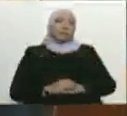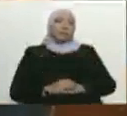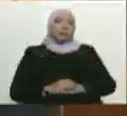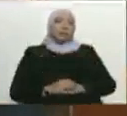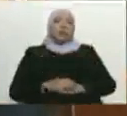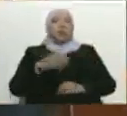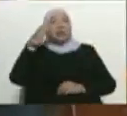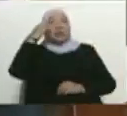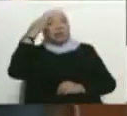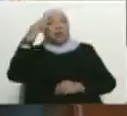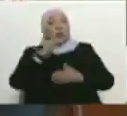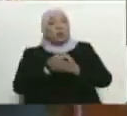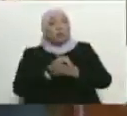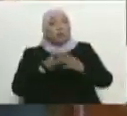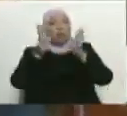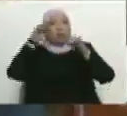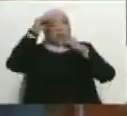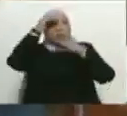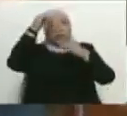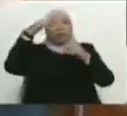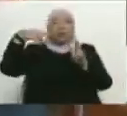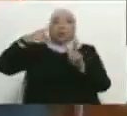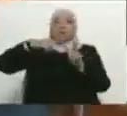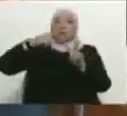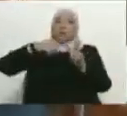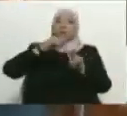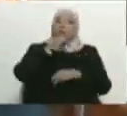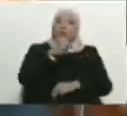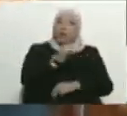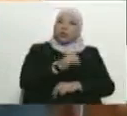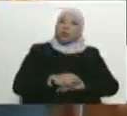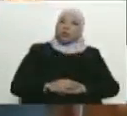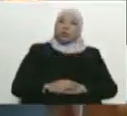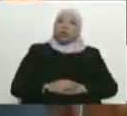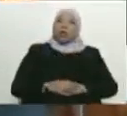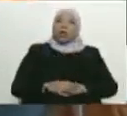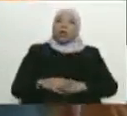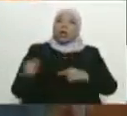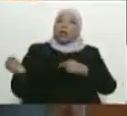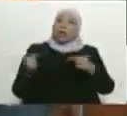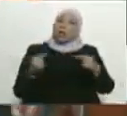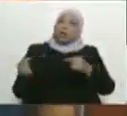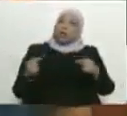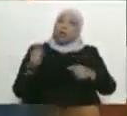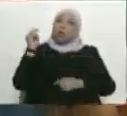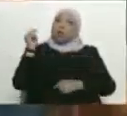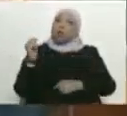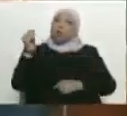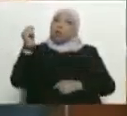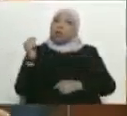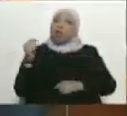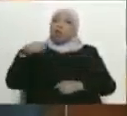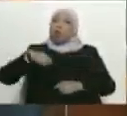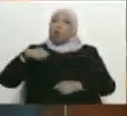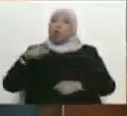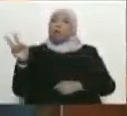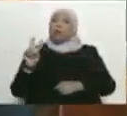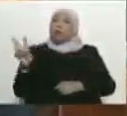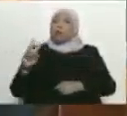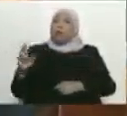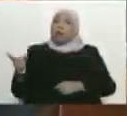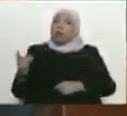Así es, saludos amigos de Venezolana de Televisión. Tal como lo estipula el Reglamento de Interior y Debates del Parlamento Venezolano, hoy se lleva a cabo esta consulta pública